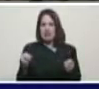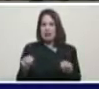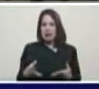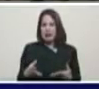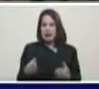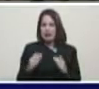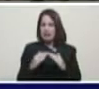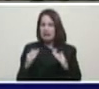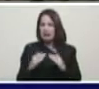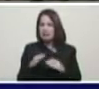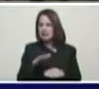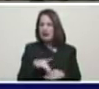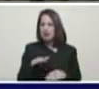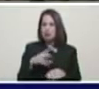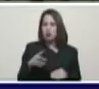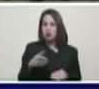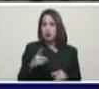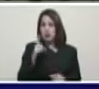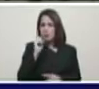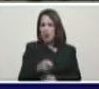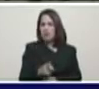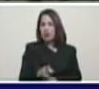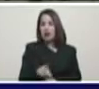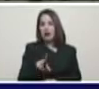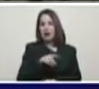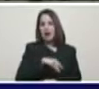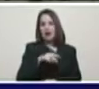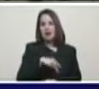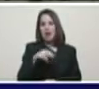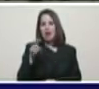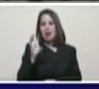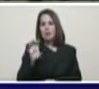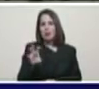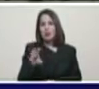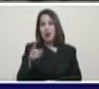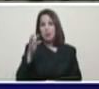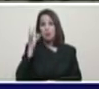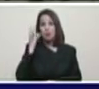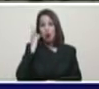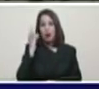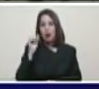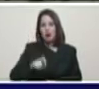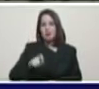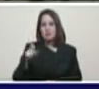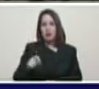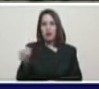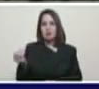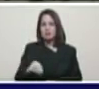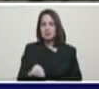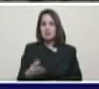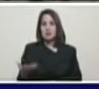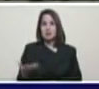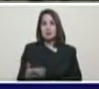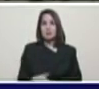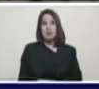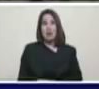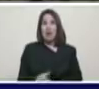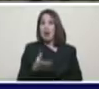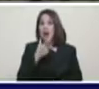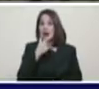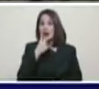la patria a las mujeres que más lo necesiten a las familias